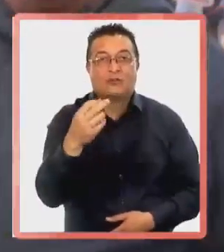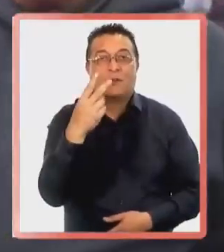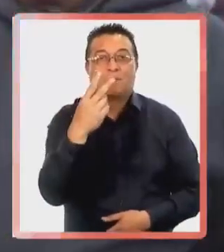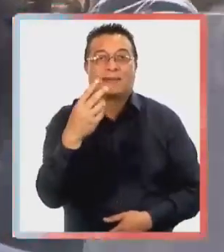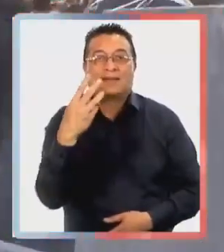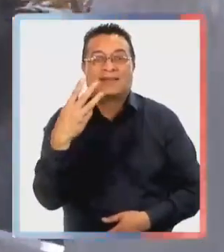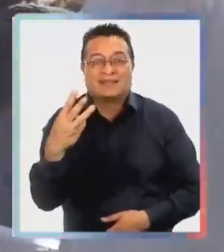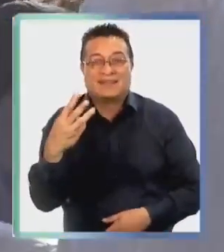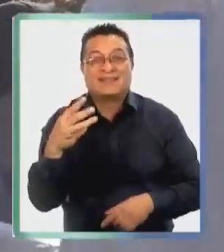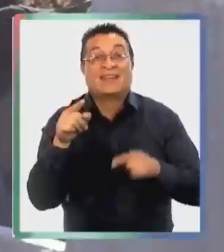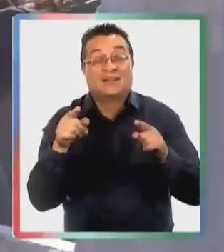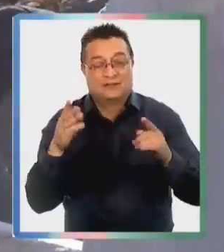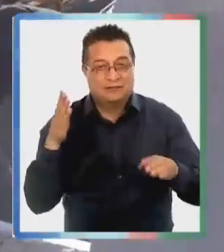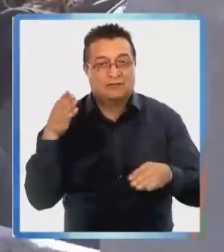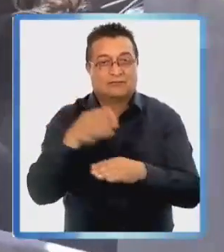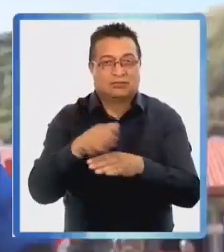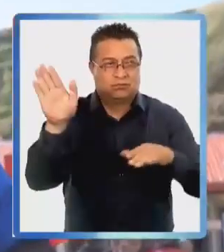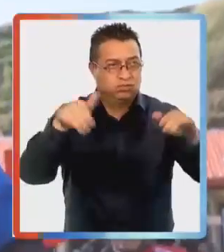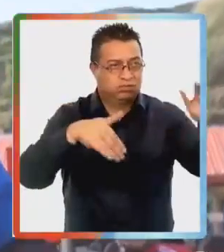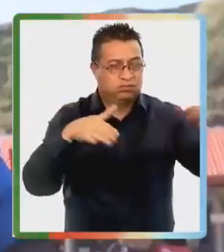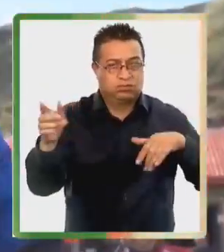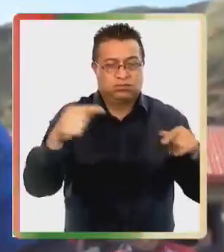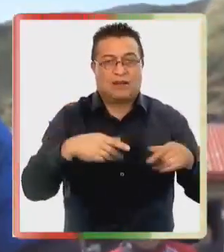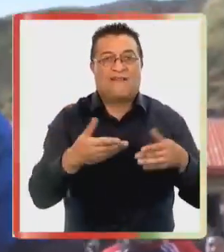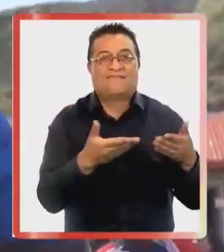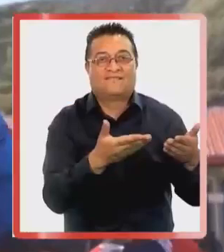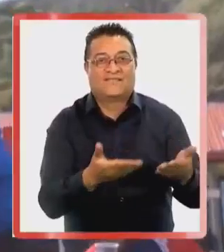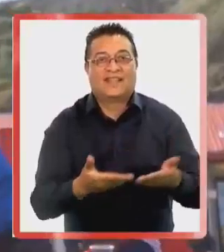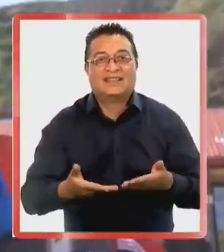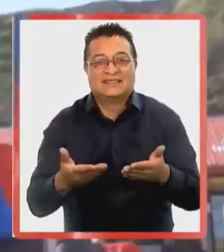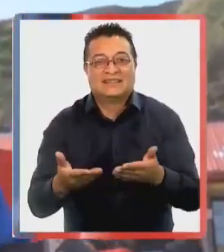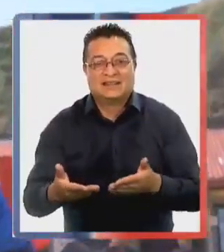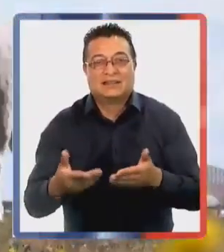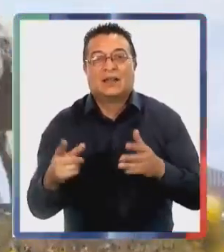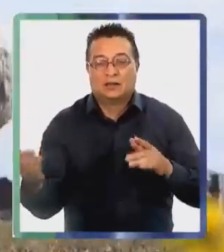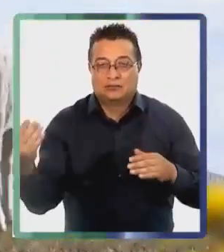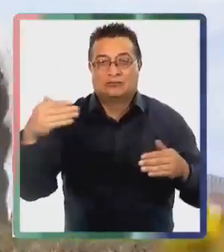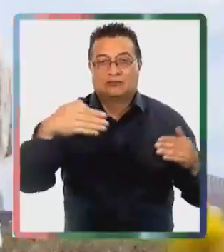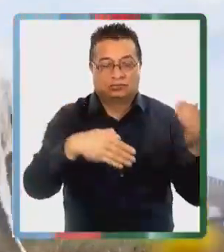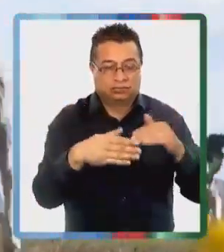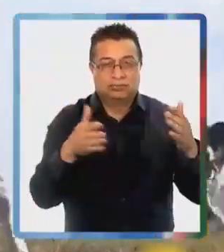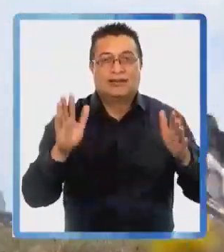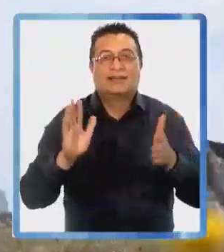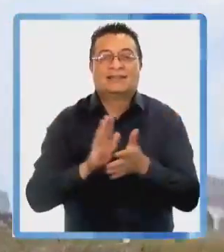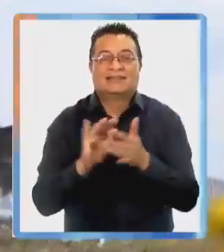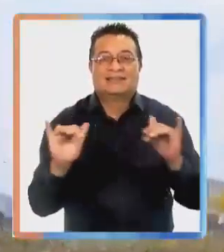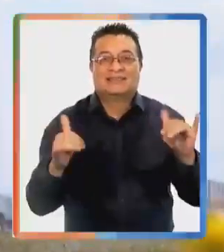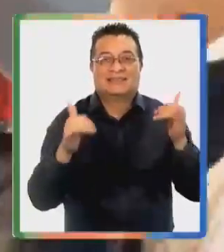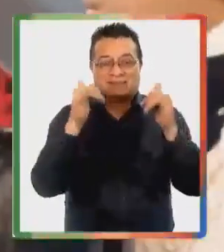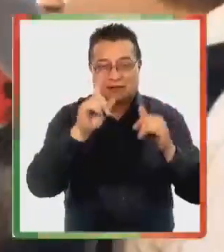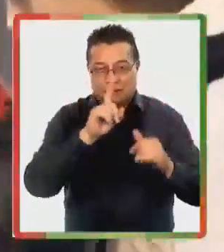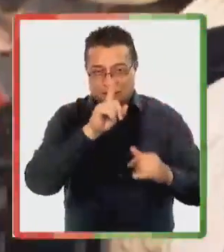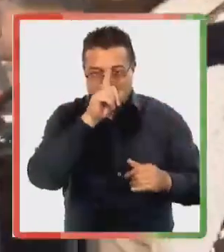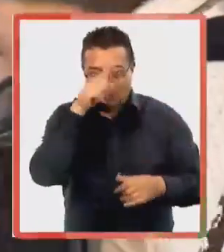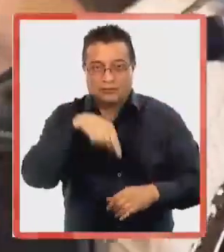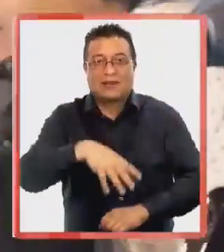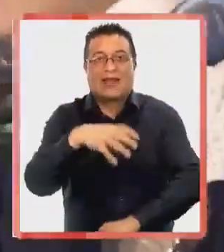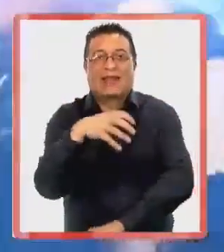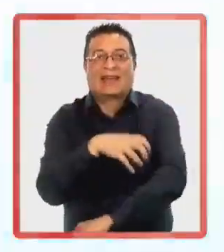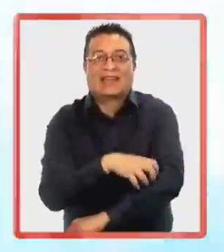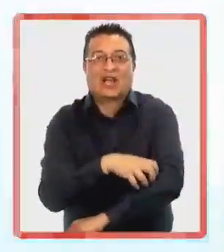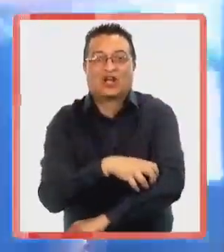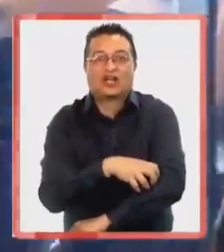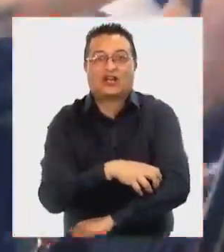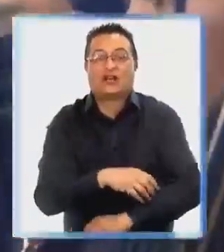visitantes que se unieron para celebrar las tradiciones de nuestra región. Folclor, artesanías, comidas